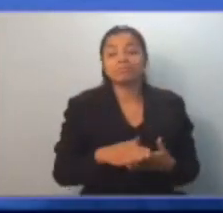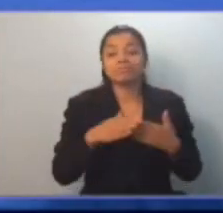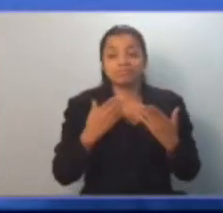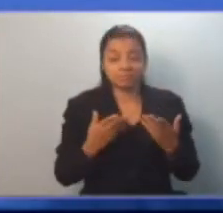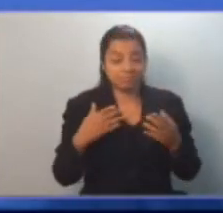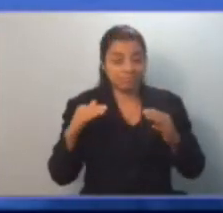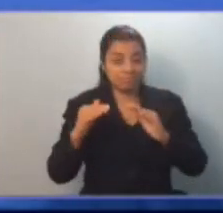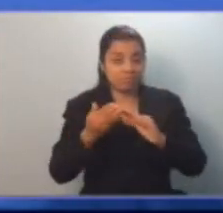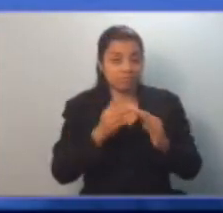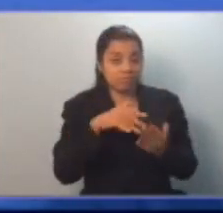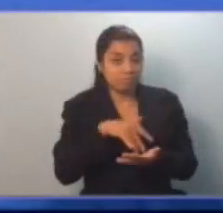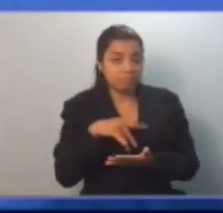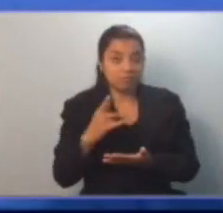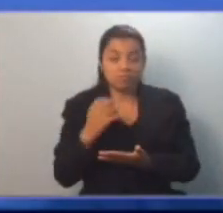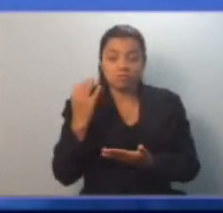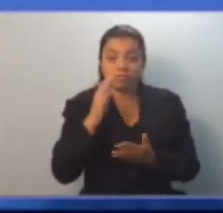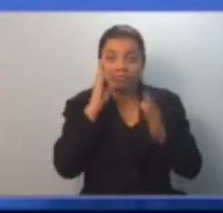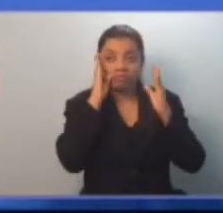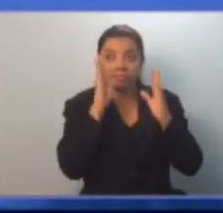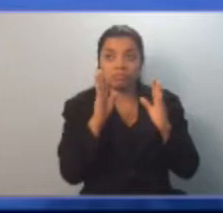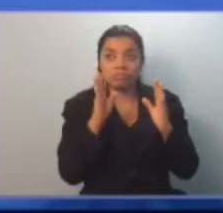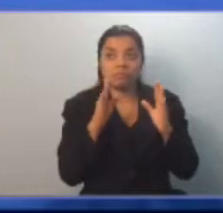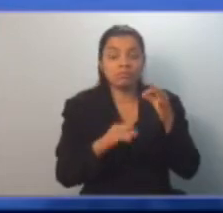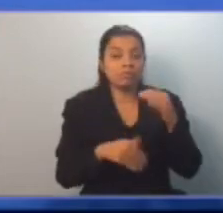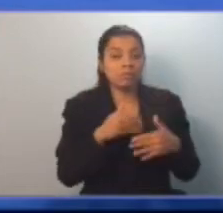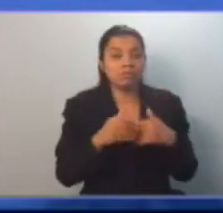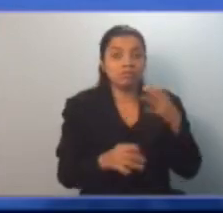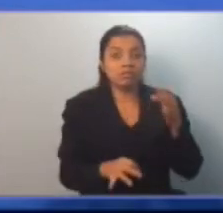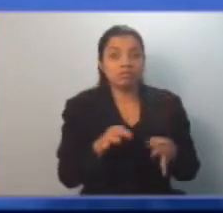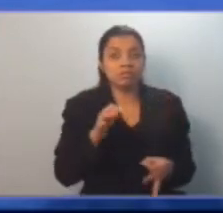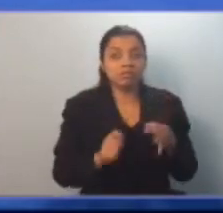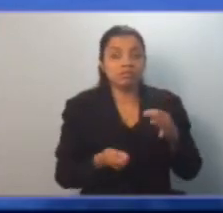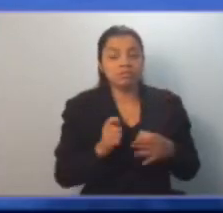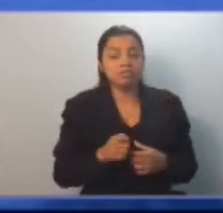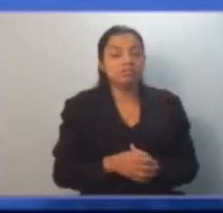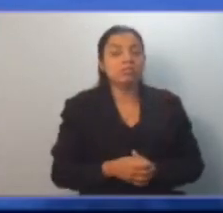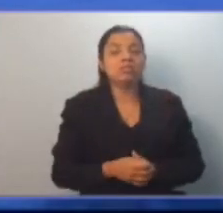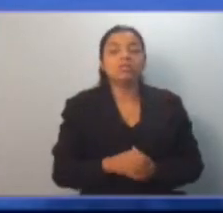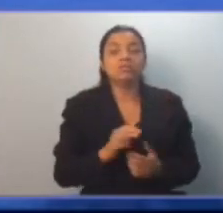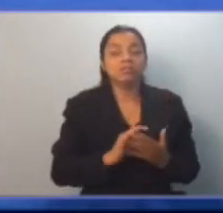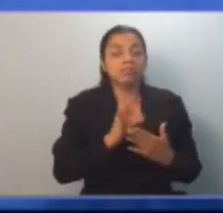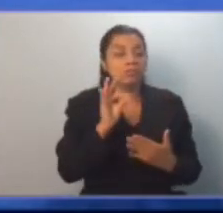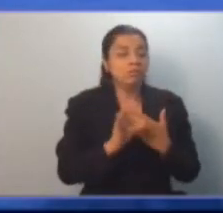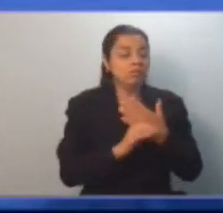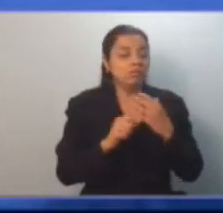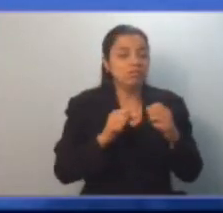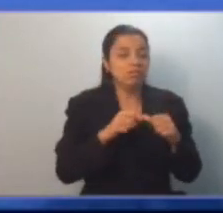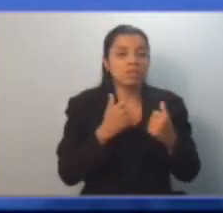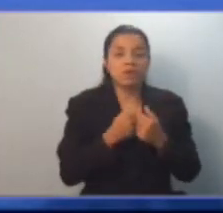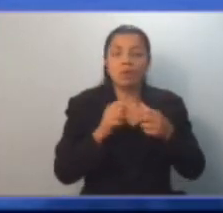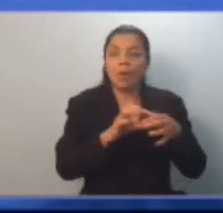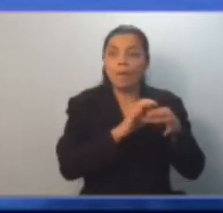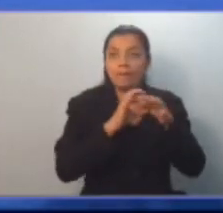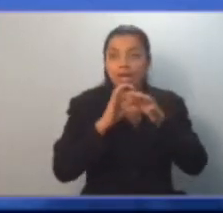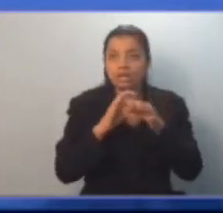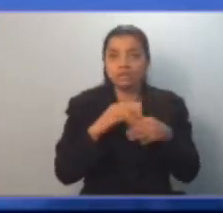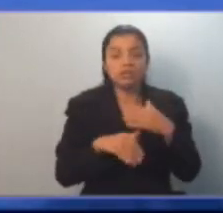la atención que estos requieren cuando llegan a los tribunales de justicia. Comprende un programa de cooperación e